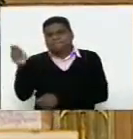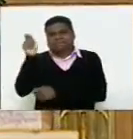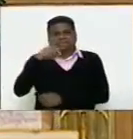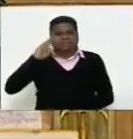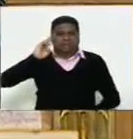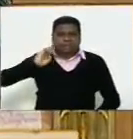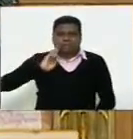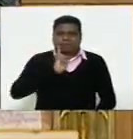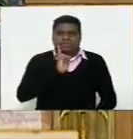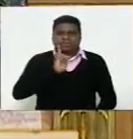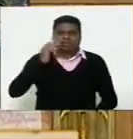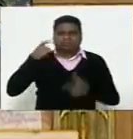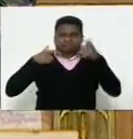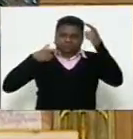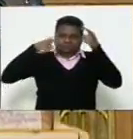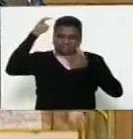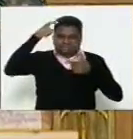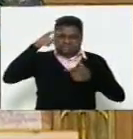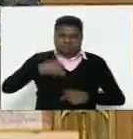y chavistas.